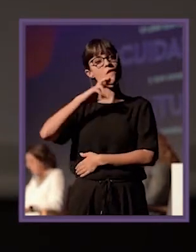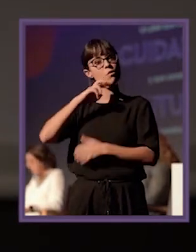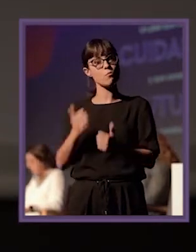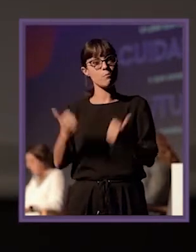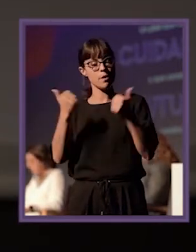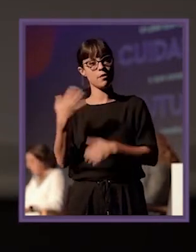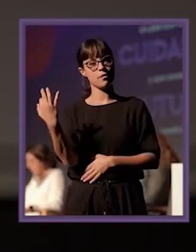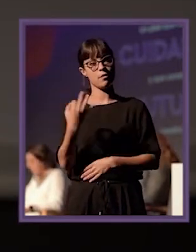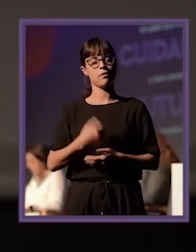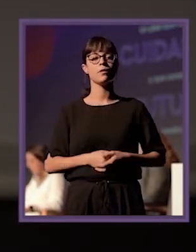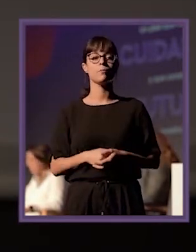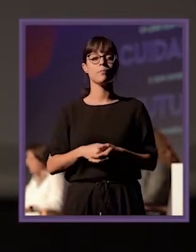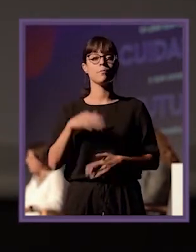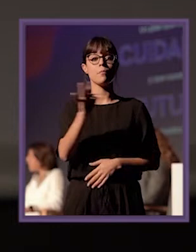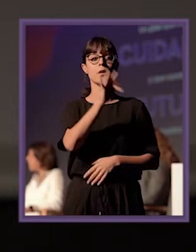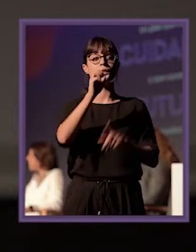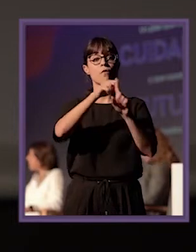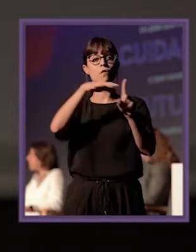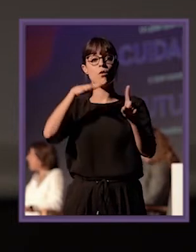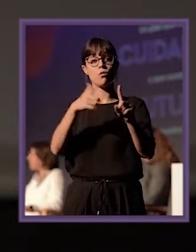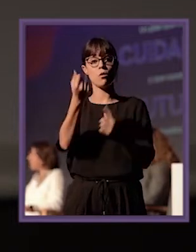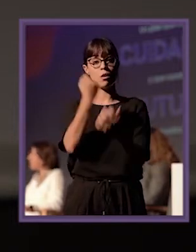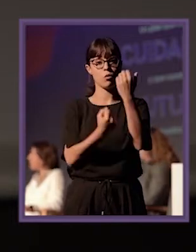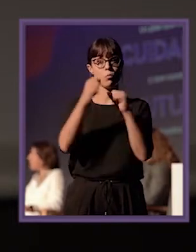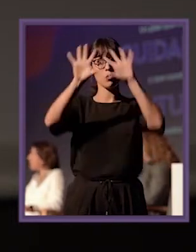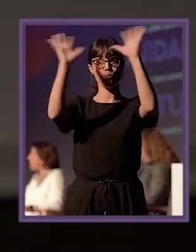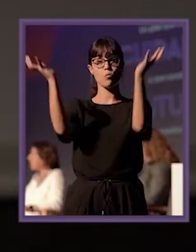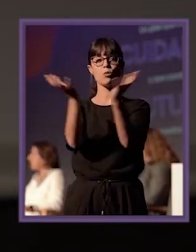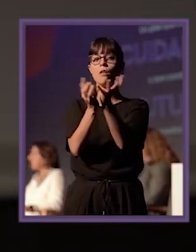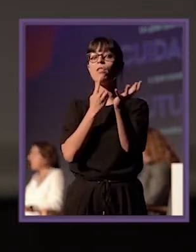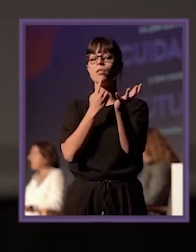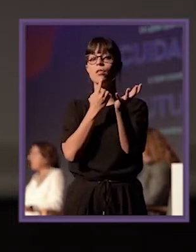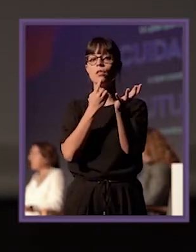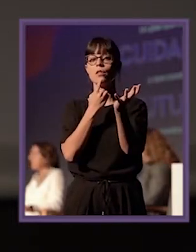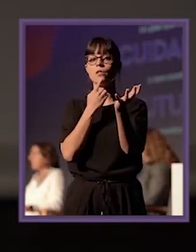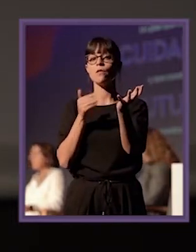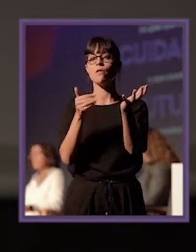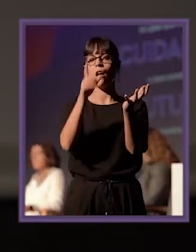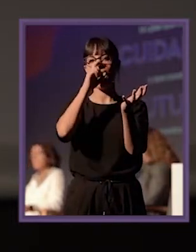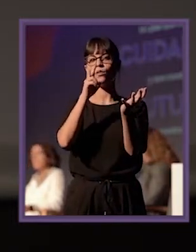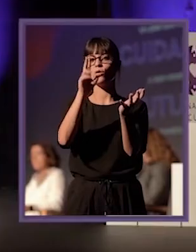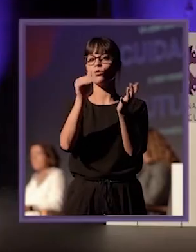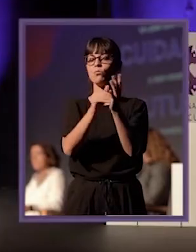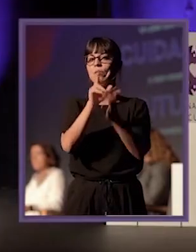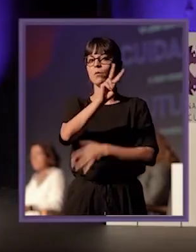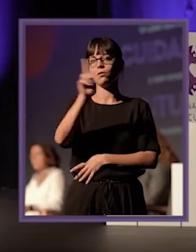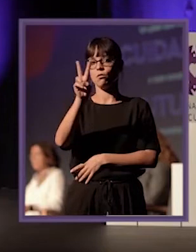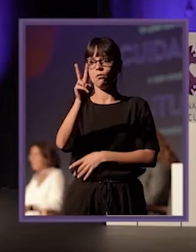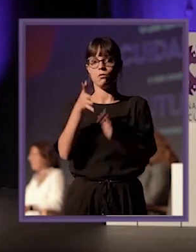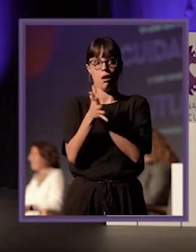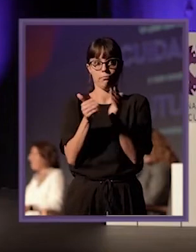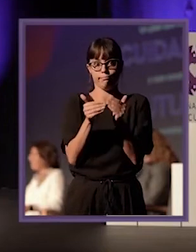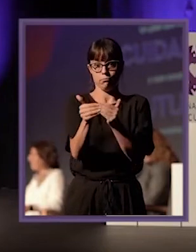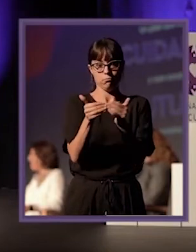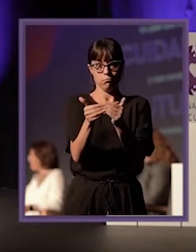Foro Económico Mundial que de aquí al año 22, es decir, ya, porque ya estamos